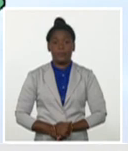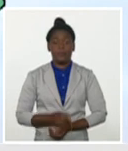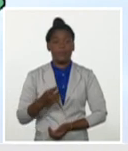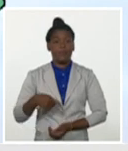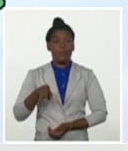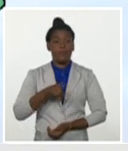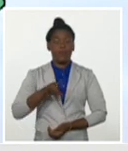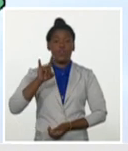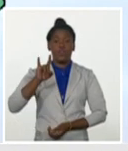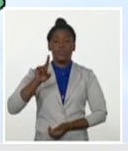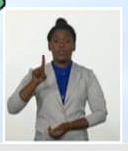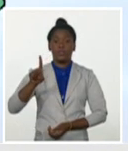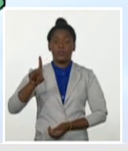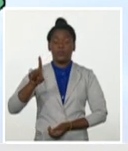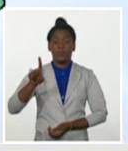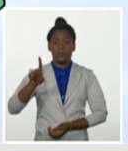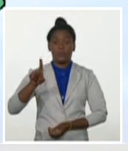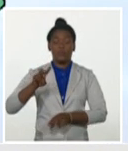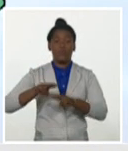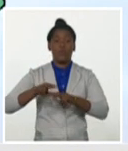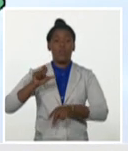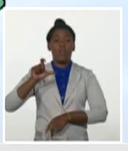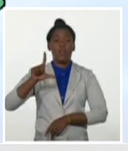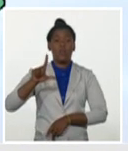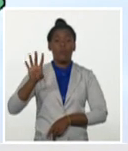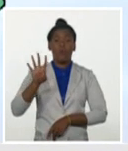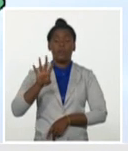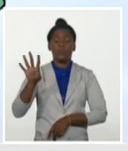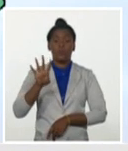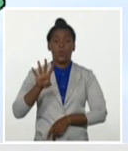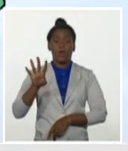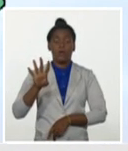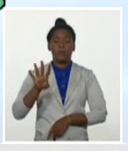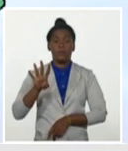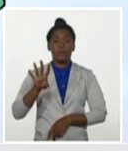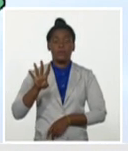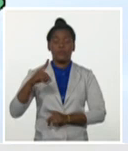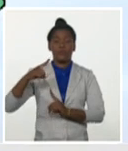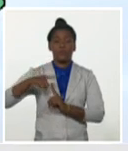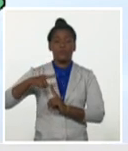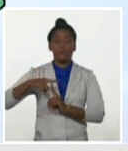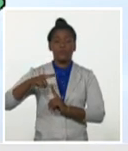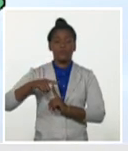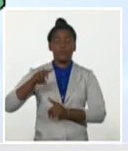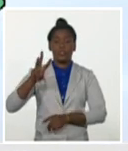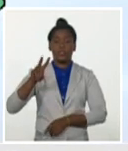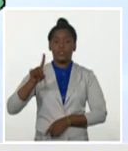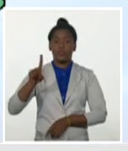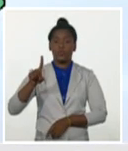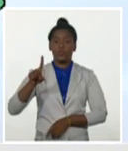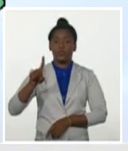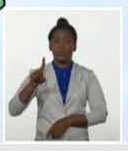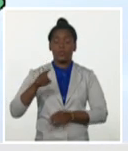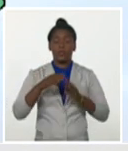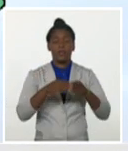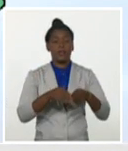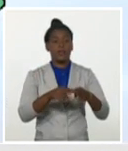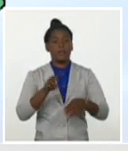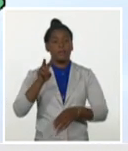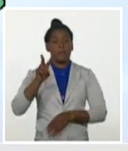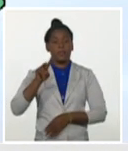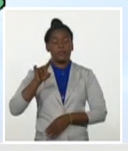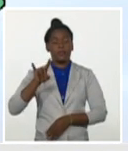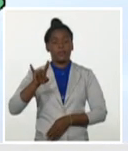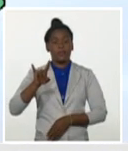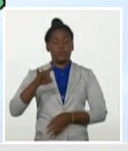91, Holguín con 44, Las Tunas con 31 y Granma con 29,